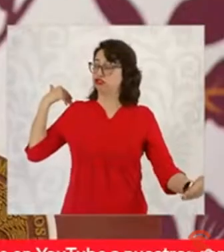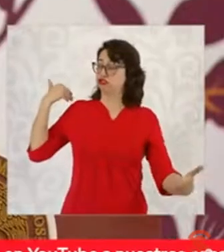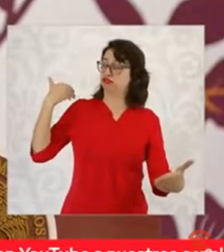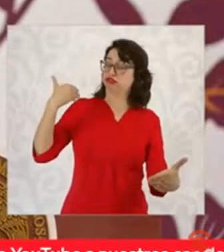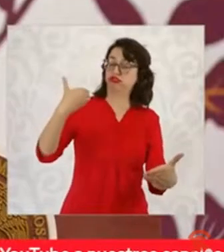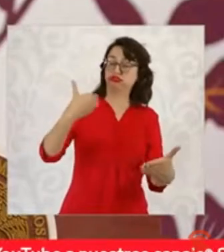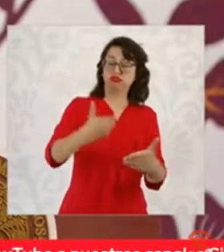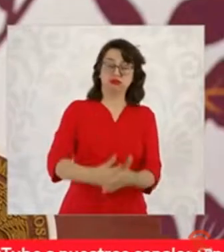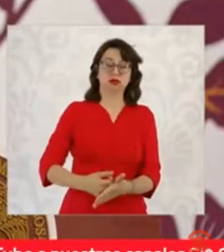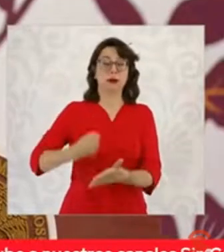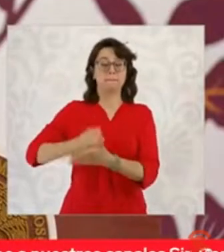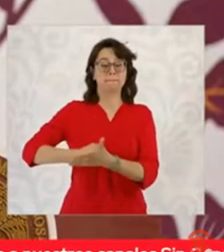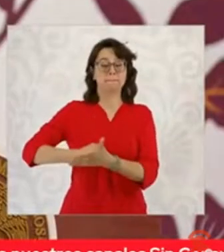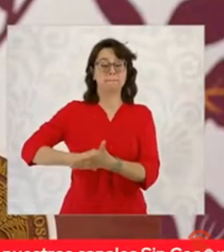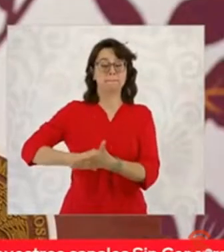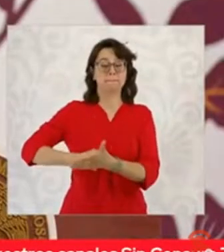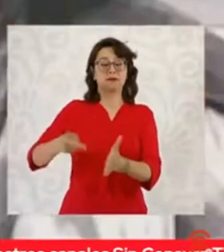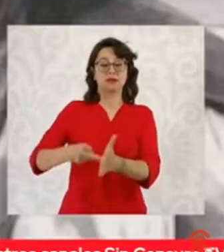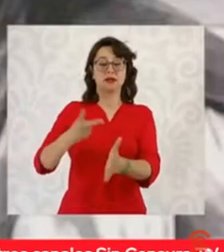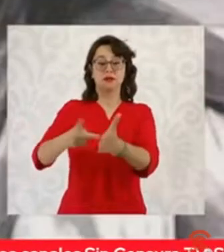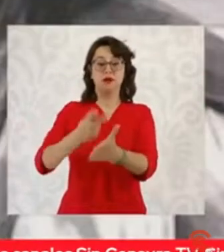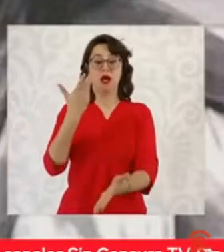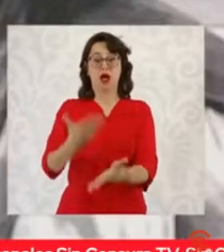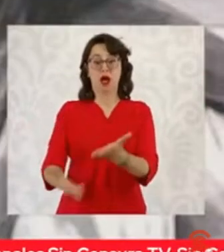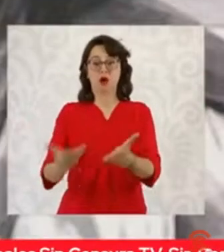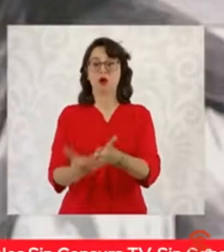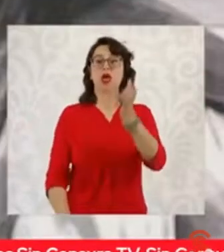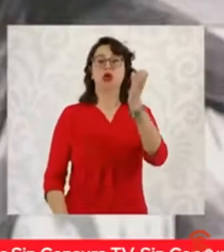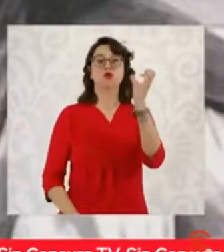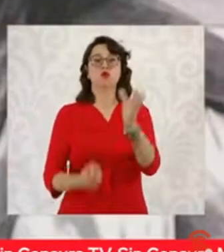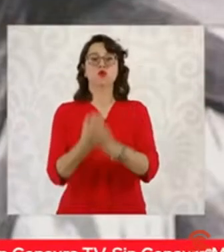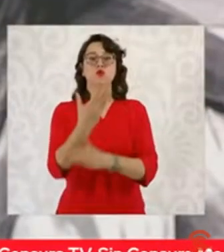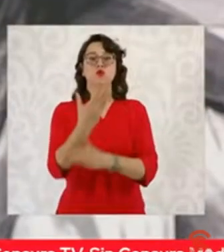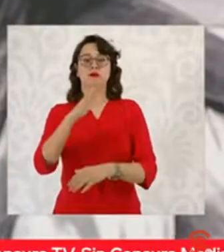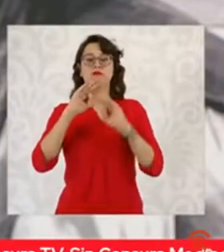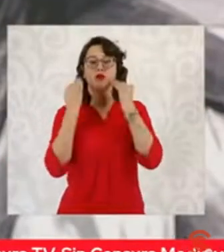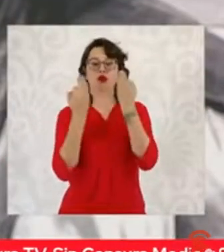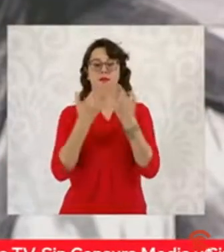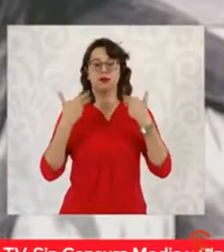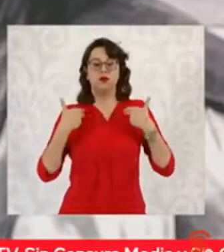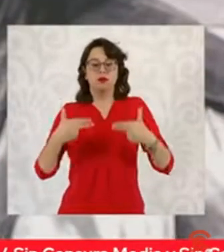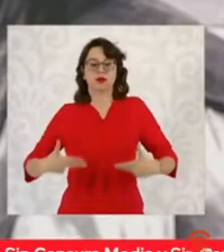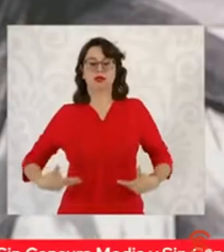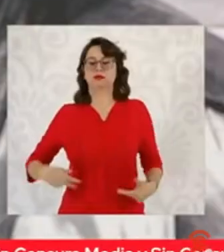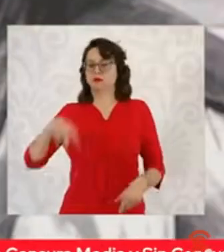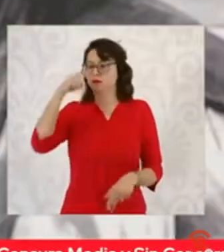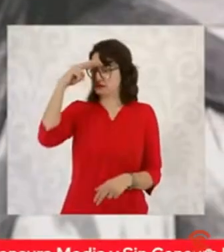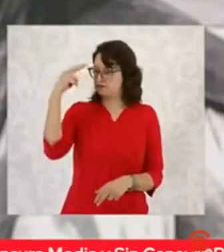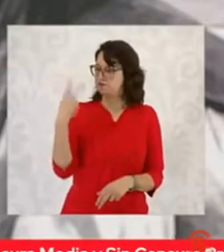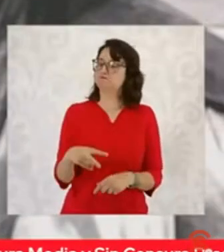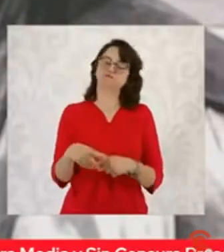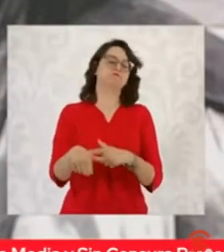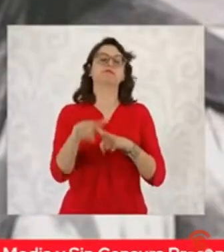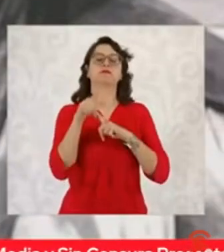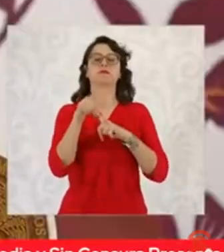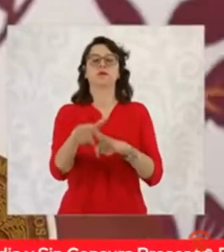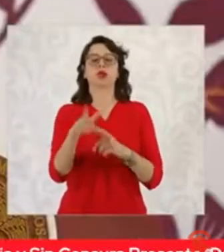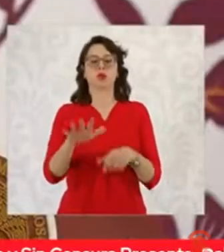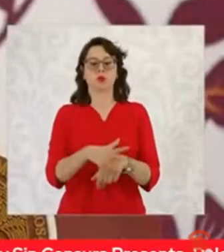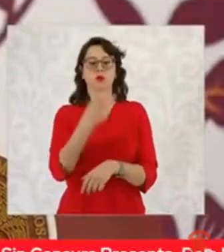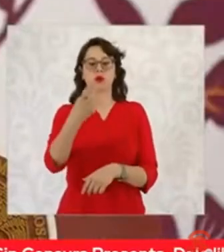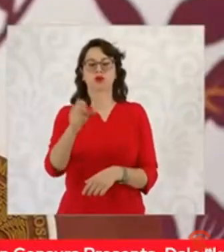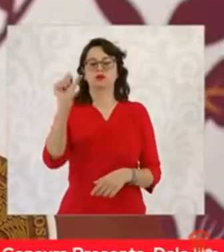sigue siendo hoy en día para el humanismo mexicano. Por ello, hoy vamos a recordar a Ignacio Ramírez